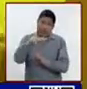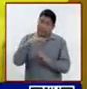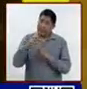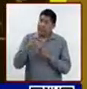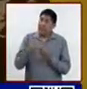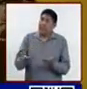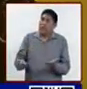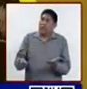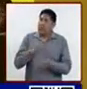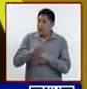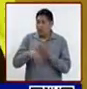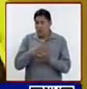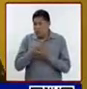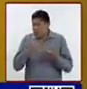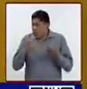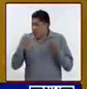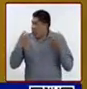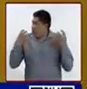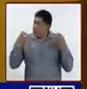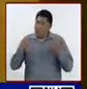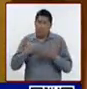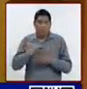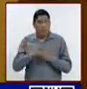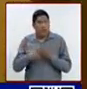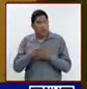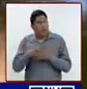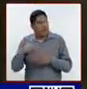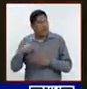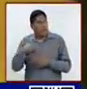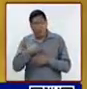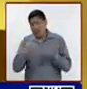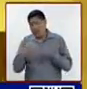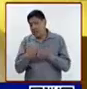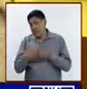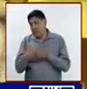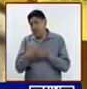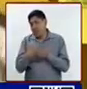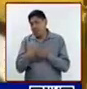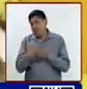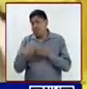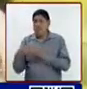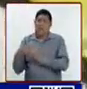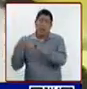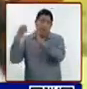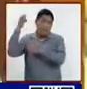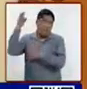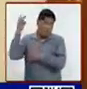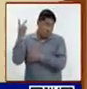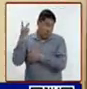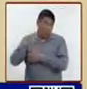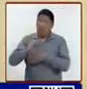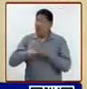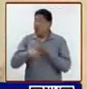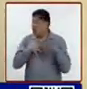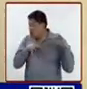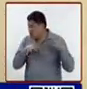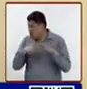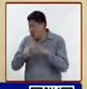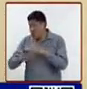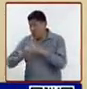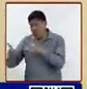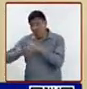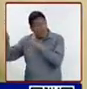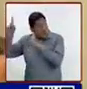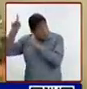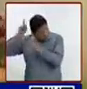gente, por todos los ánimos exacerbados. Estamos colindante lo que es a la Adepcoca. Entonces toda la gente se ha escapado por